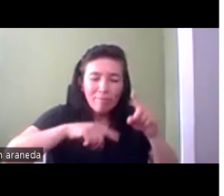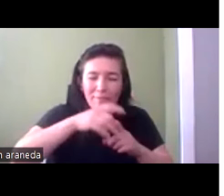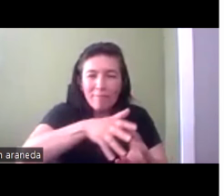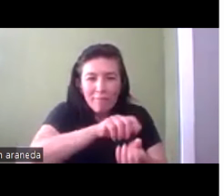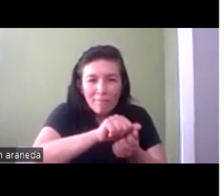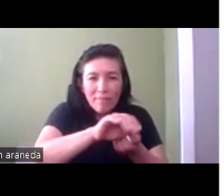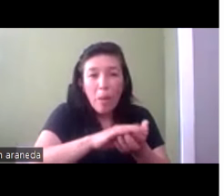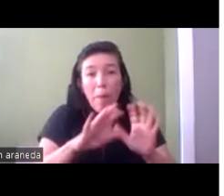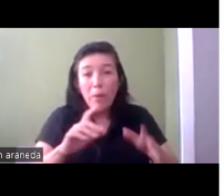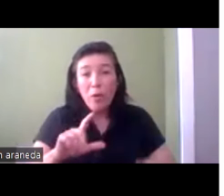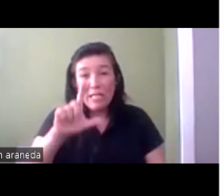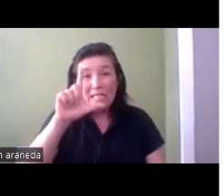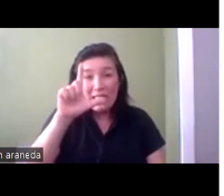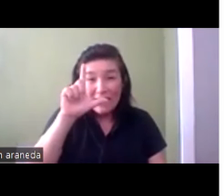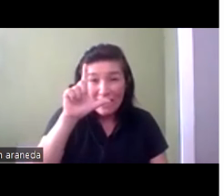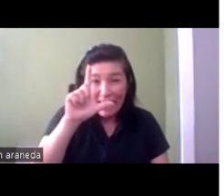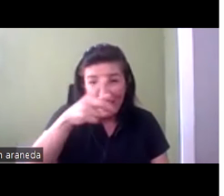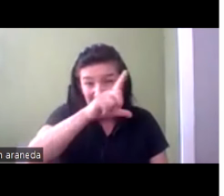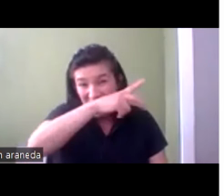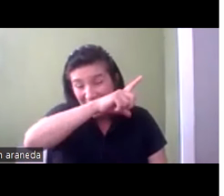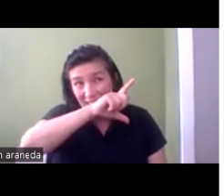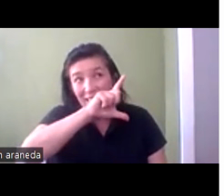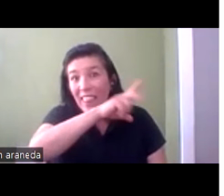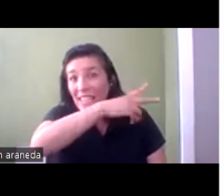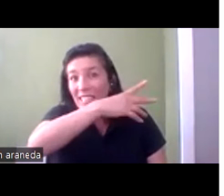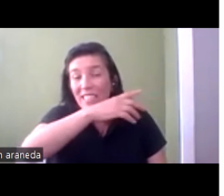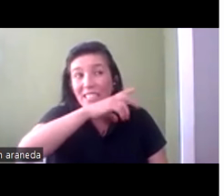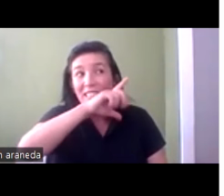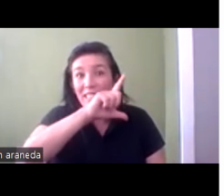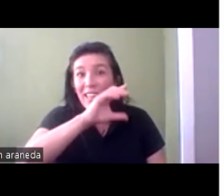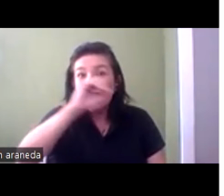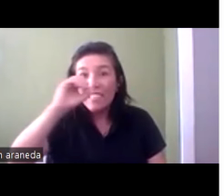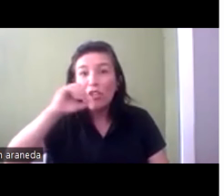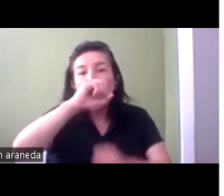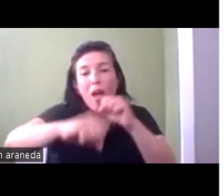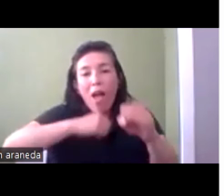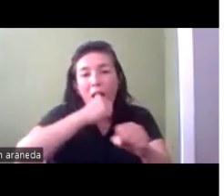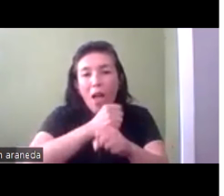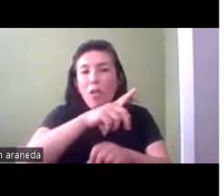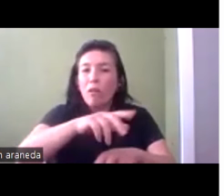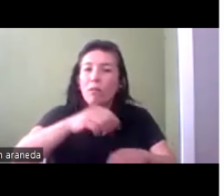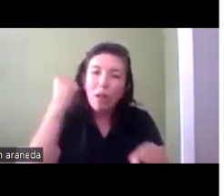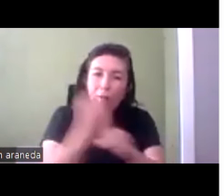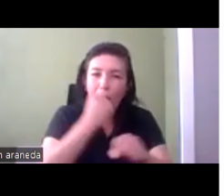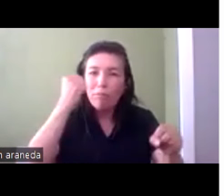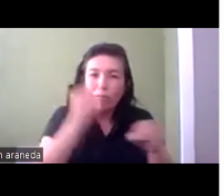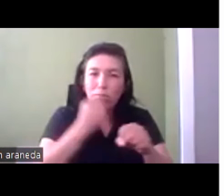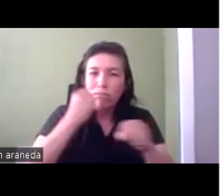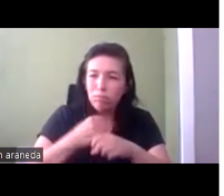unos 7 siglos de ocupación más o menos continua, pasando por distintos desarrollos culturales de la época, ¿ya?